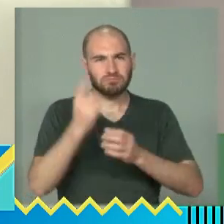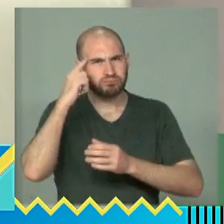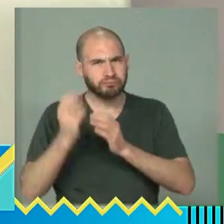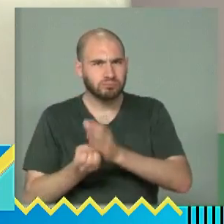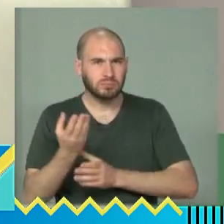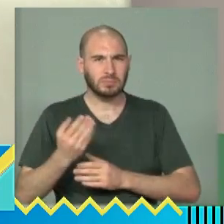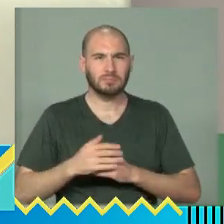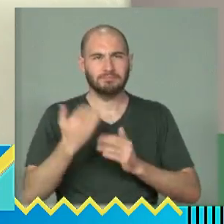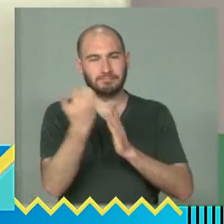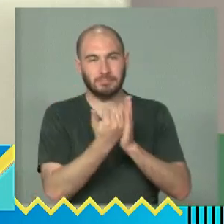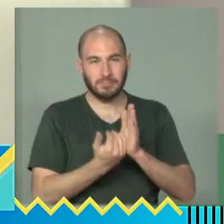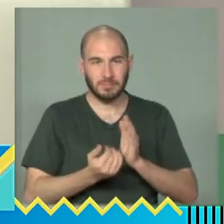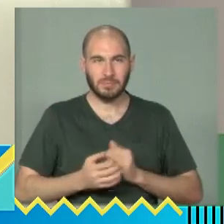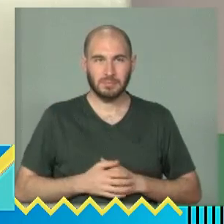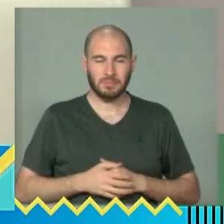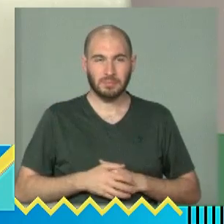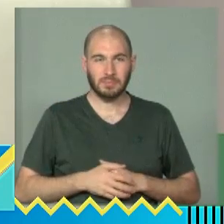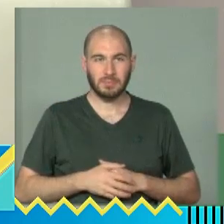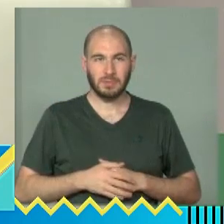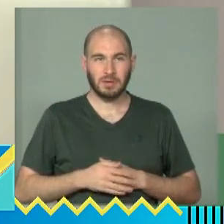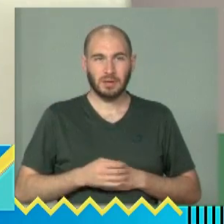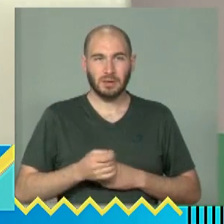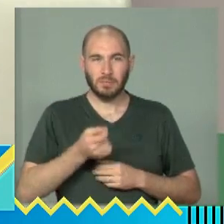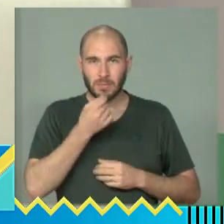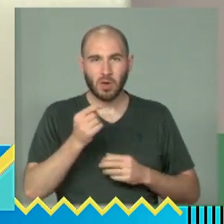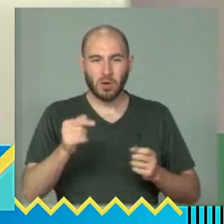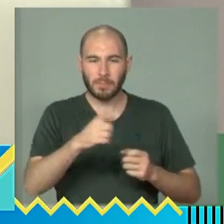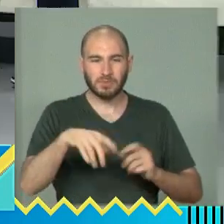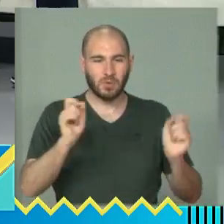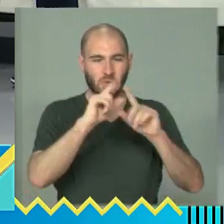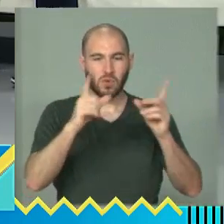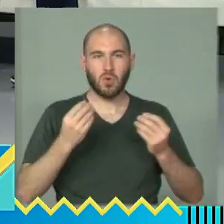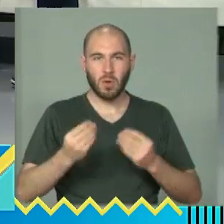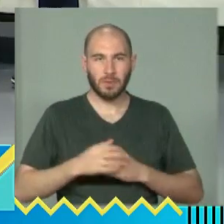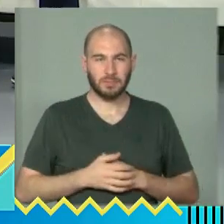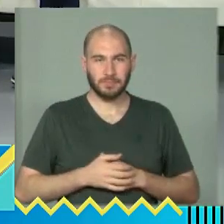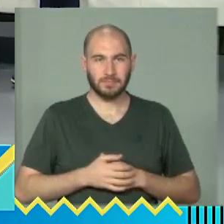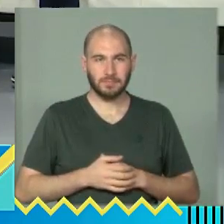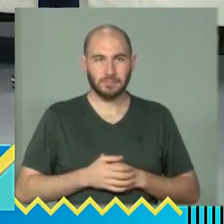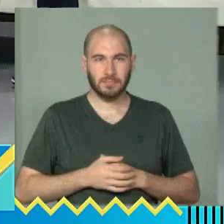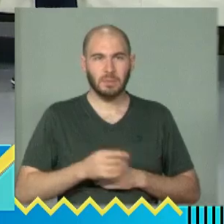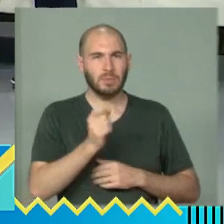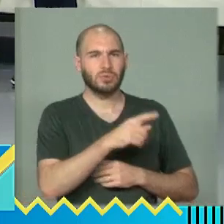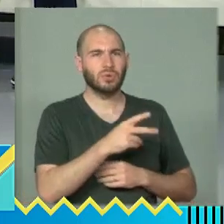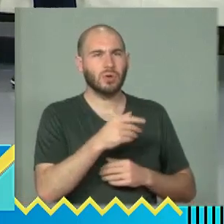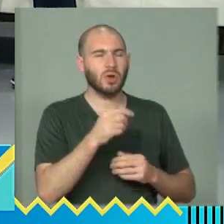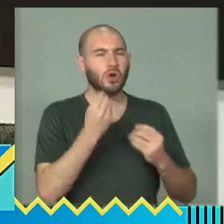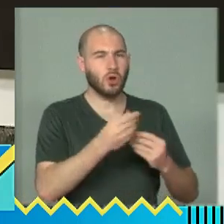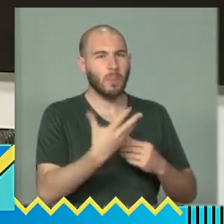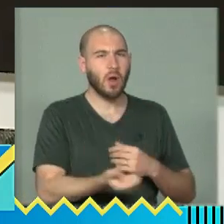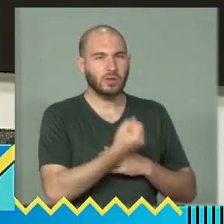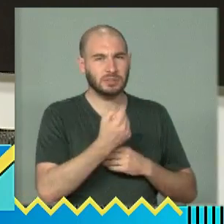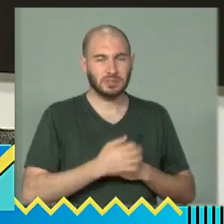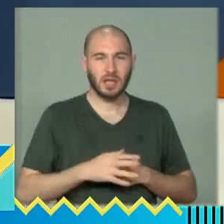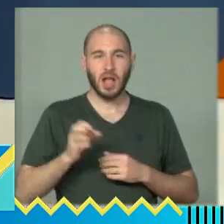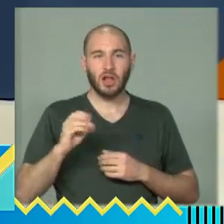y cosas así que pudiera como llegar a llamar la atención de los jueces. Bien. Y en tu caso, Karim, ¿cómo fue el llegar a...?